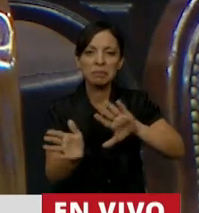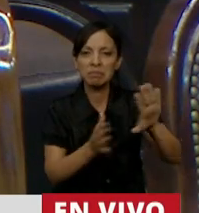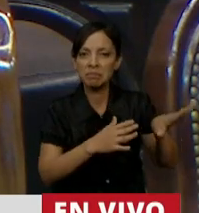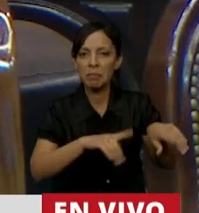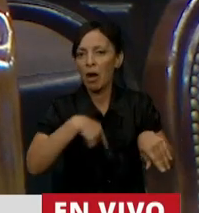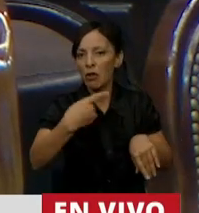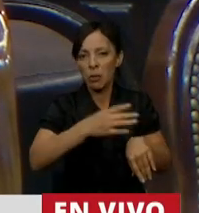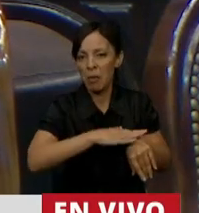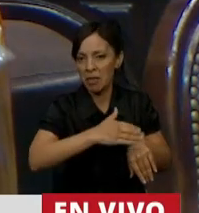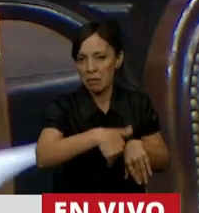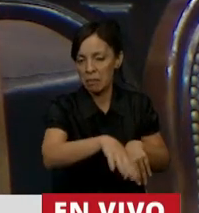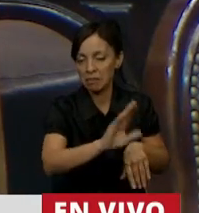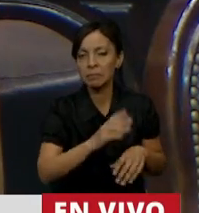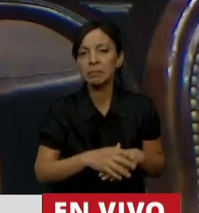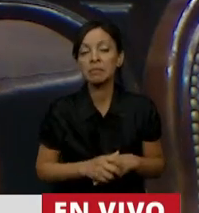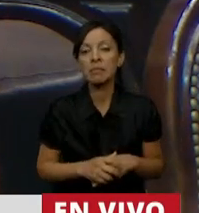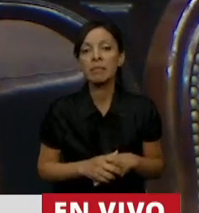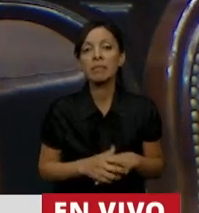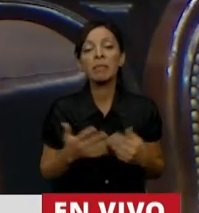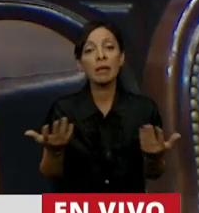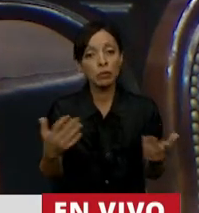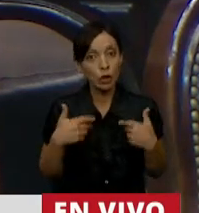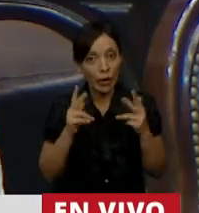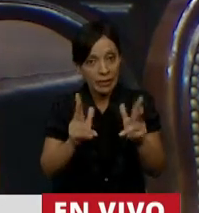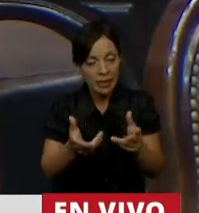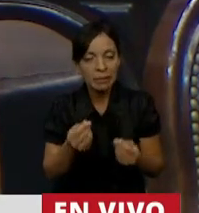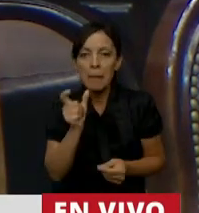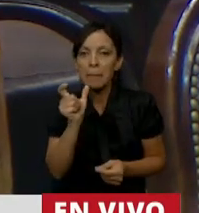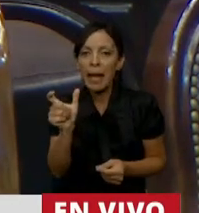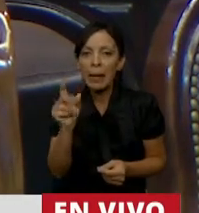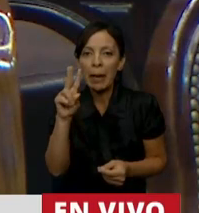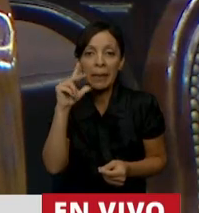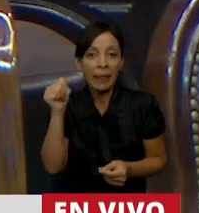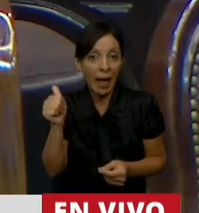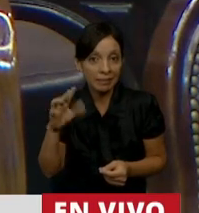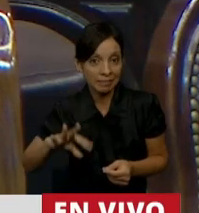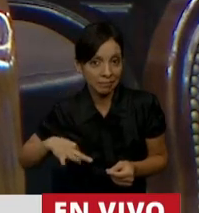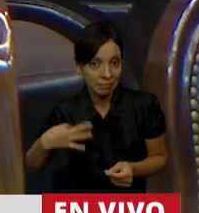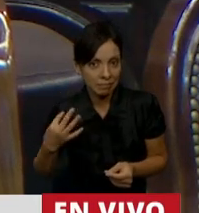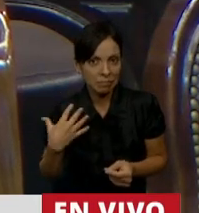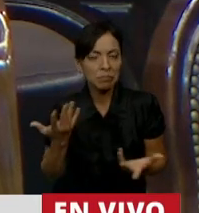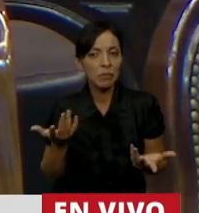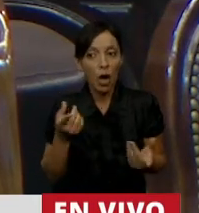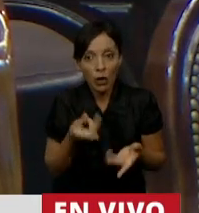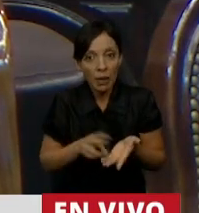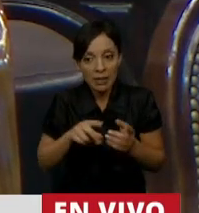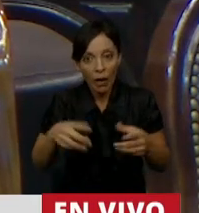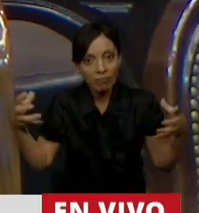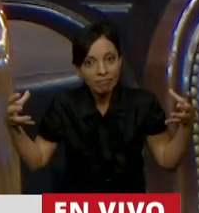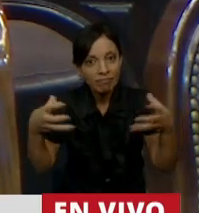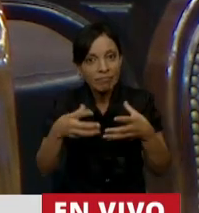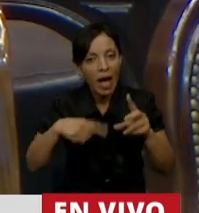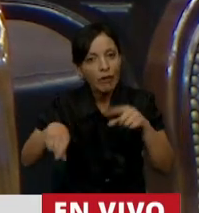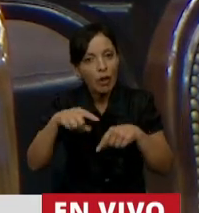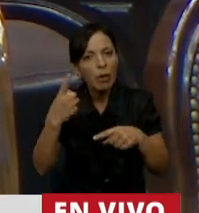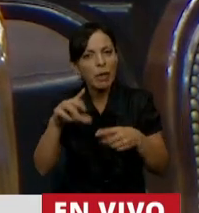para discutir. Y lo decía que la vida, esa palabra, nos trae nuevamente este recinto, pero con una manera contradictoria,